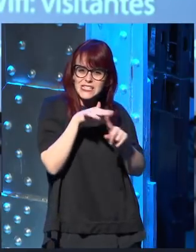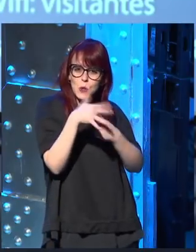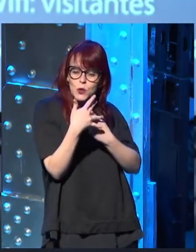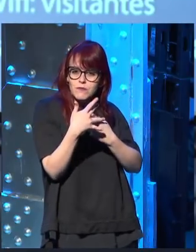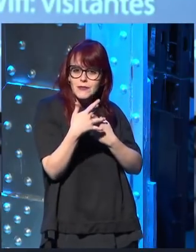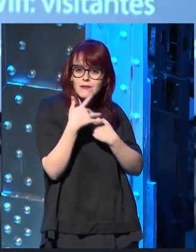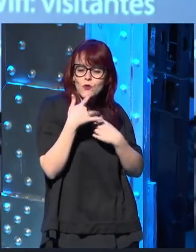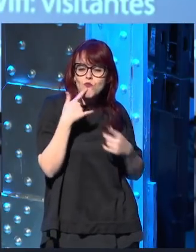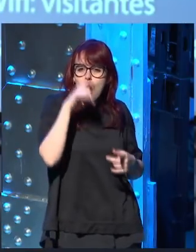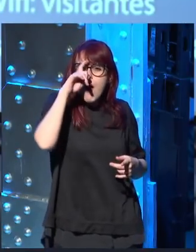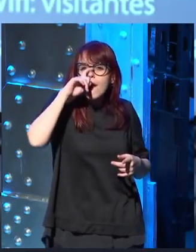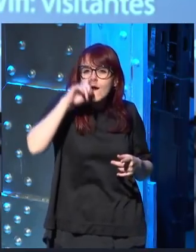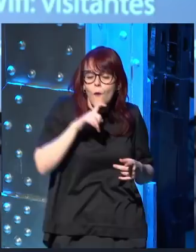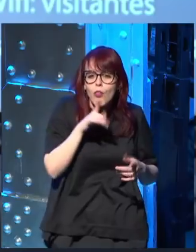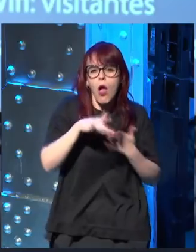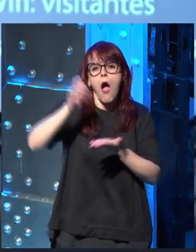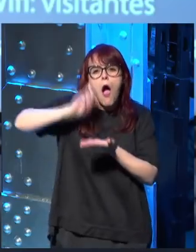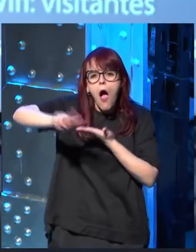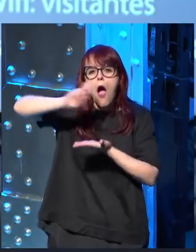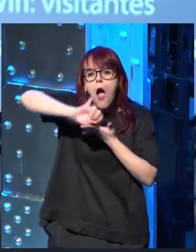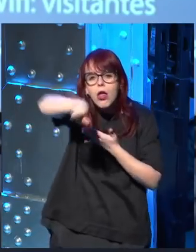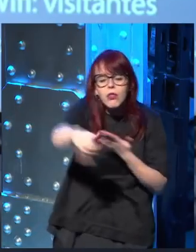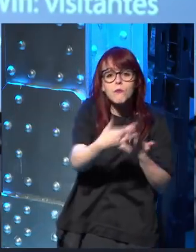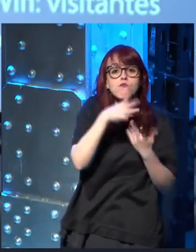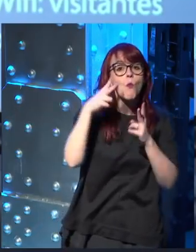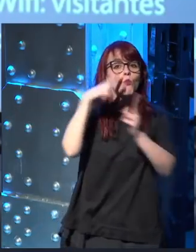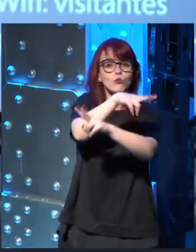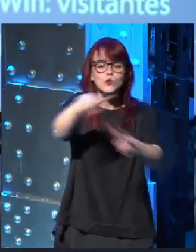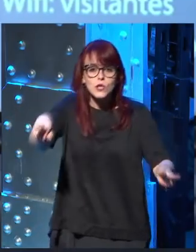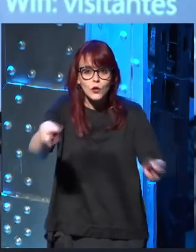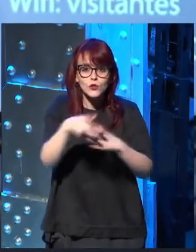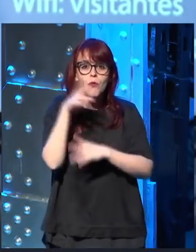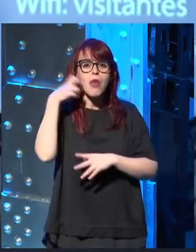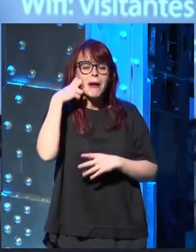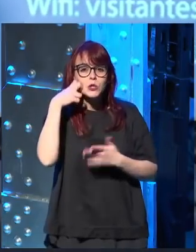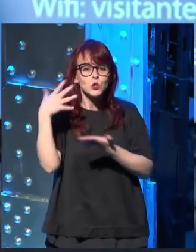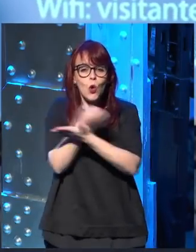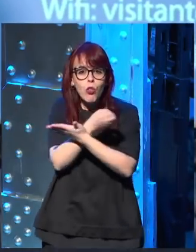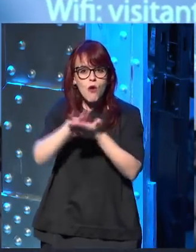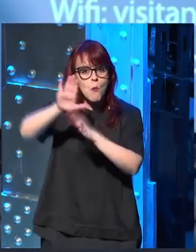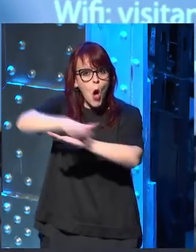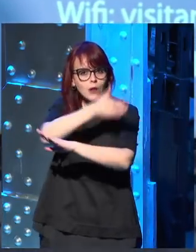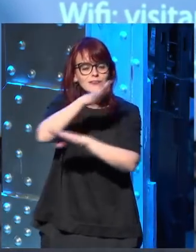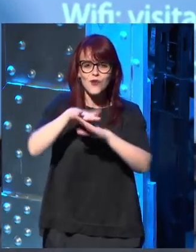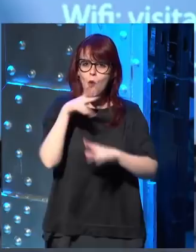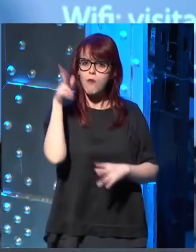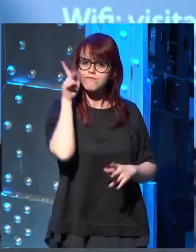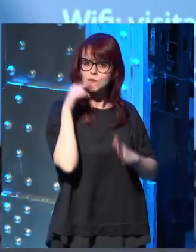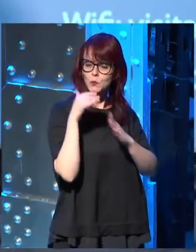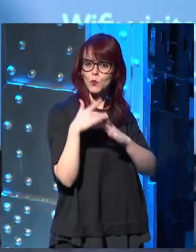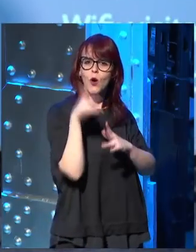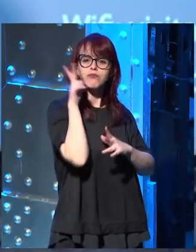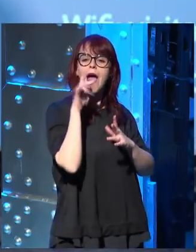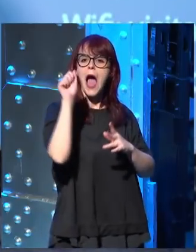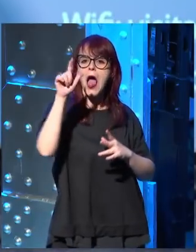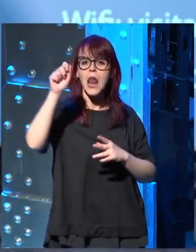las caminatas de la vida. Un museo con los zapatos y las botas de todos ellos, el gran linaje. Las botas de